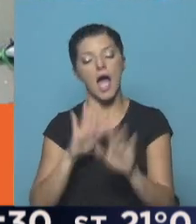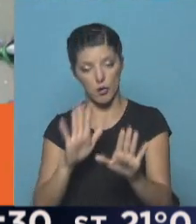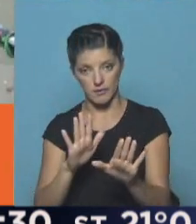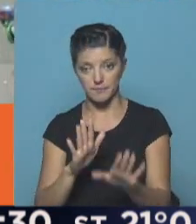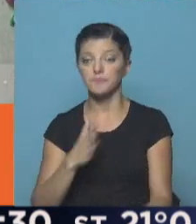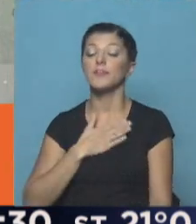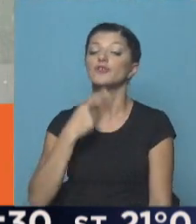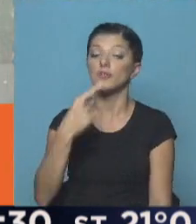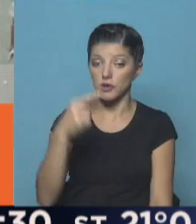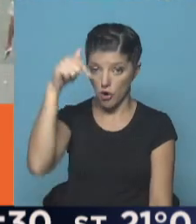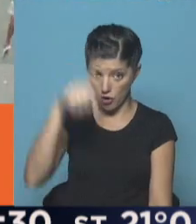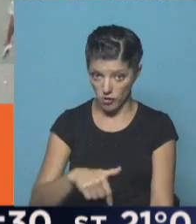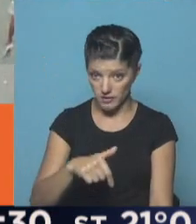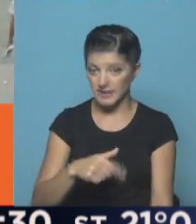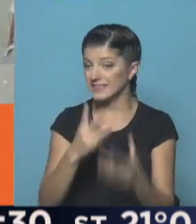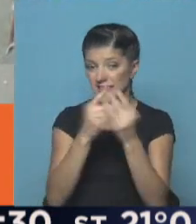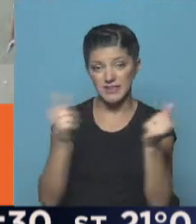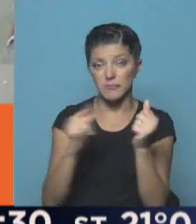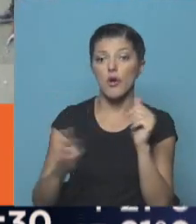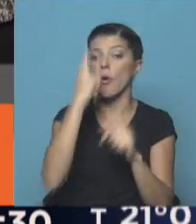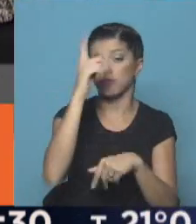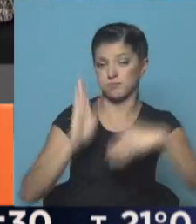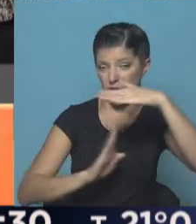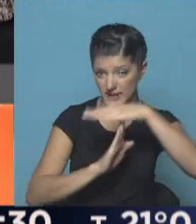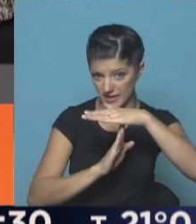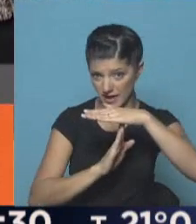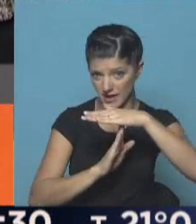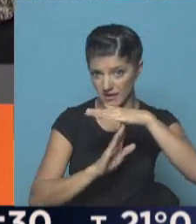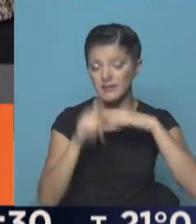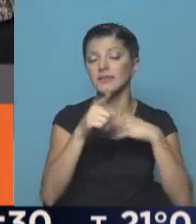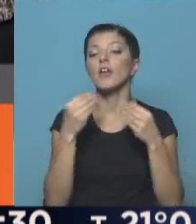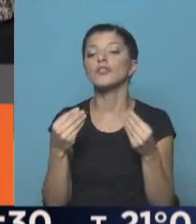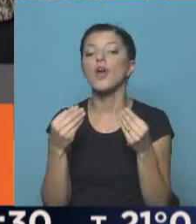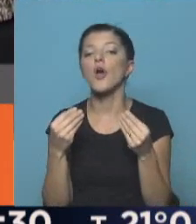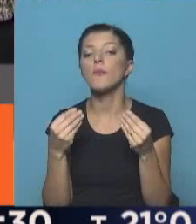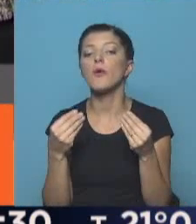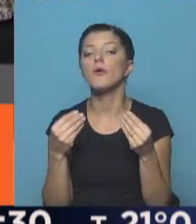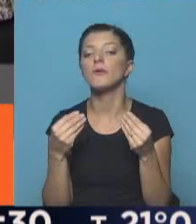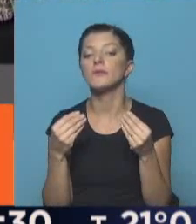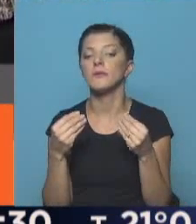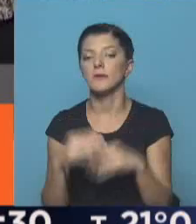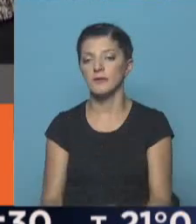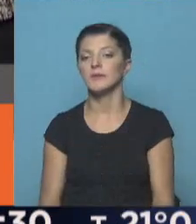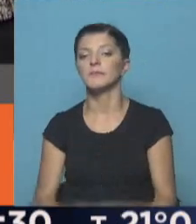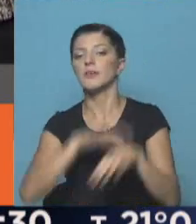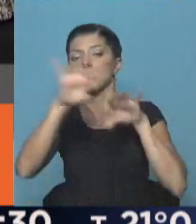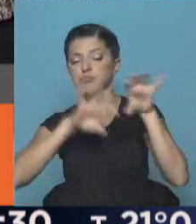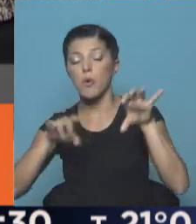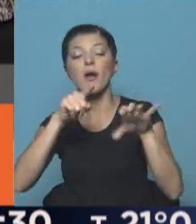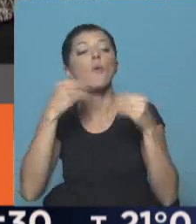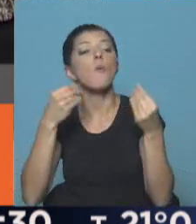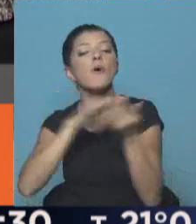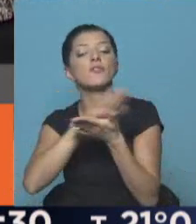digo yo, post-hegemonía, post-hegemónico, ¿qué podría ser? Eso depende de lo que se ve en los